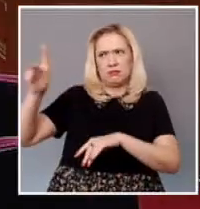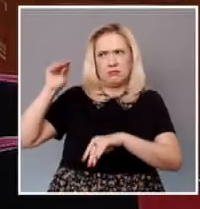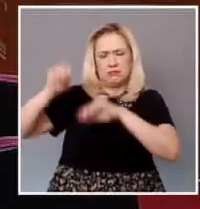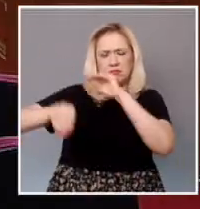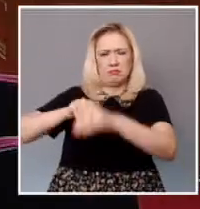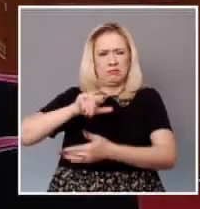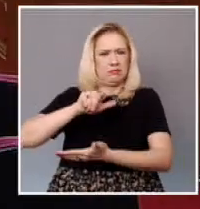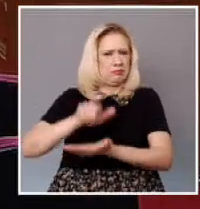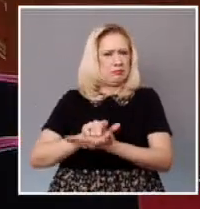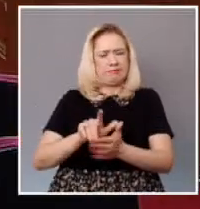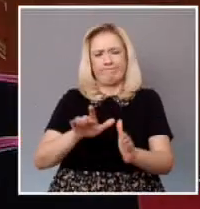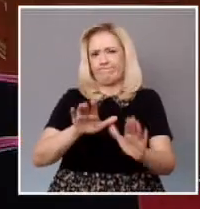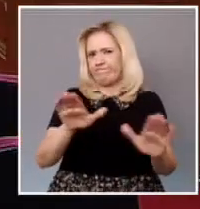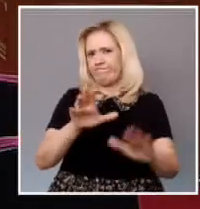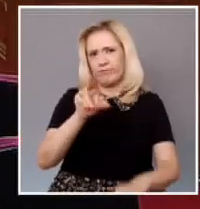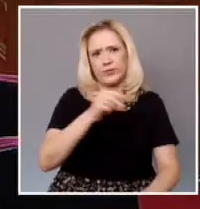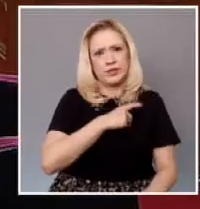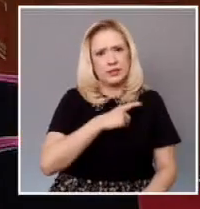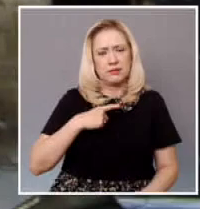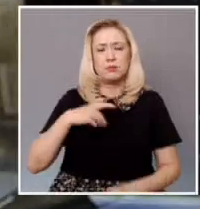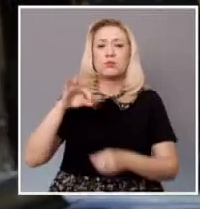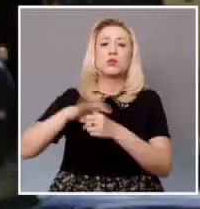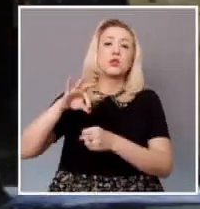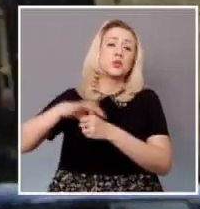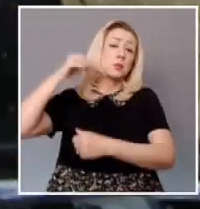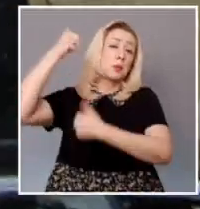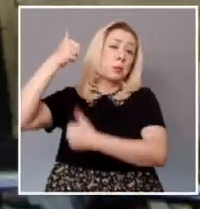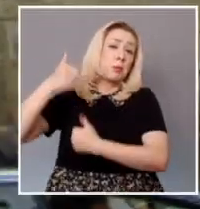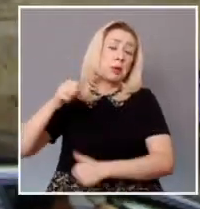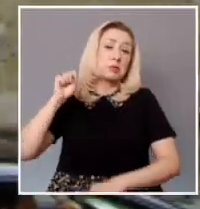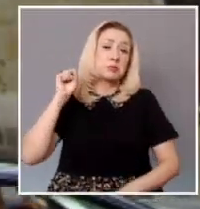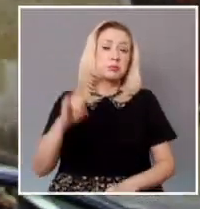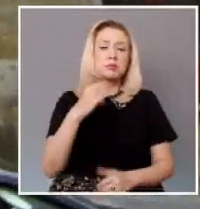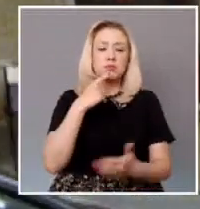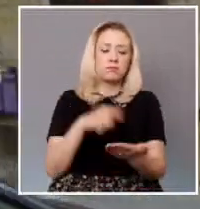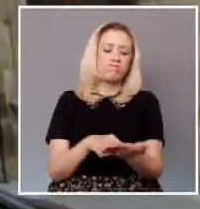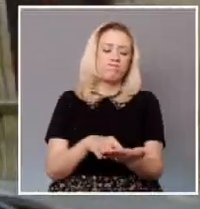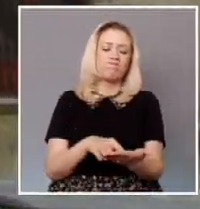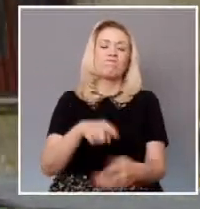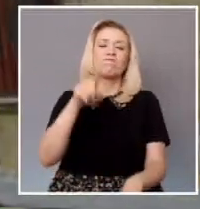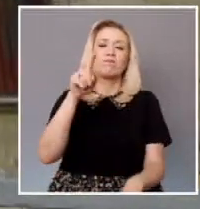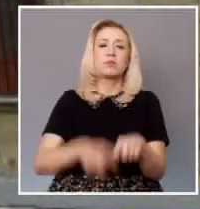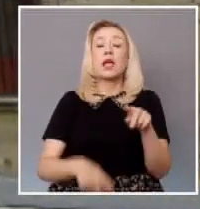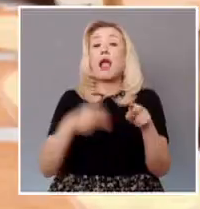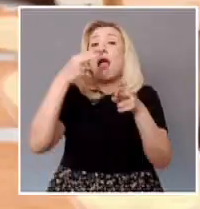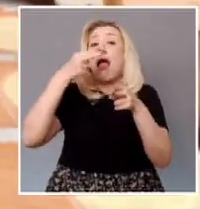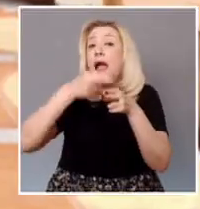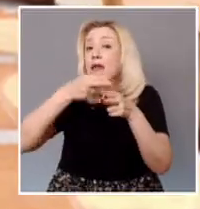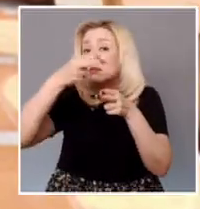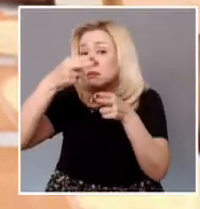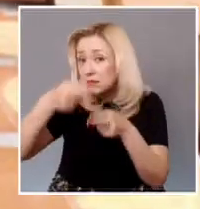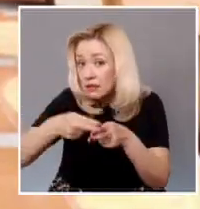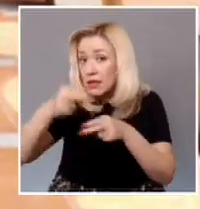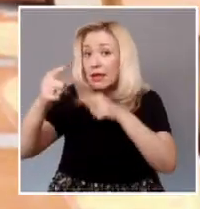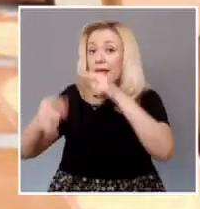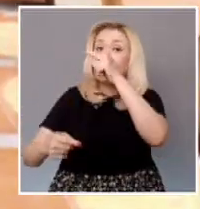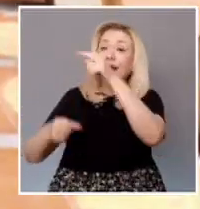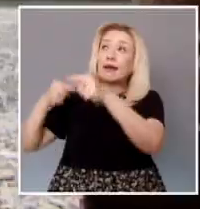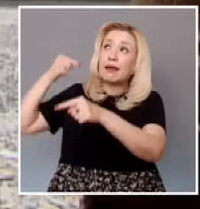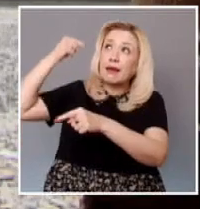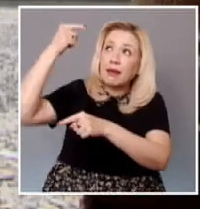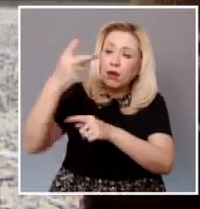Pleno estableció que los efectos de esta declaración de invalidez serán aplicados hasta el fin de este proceso